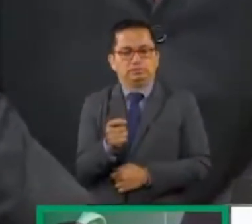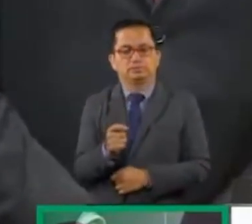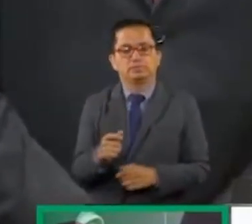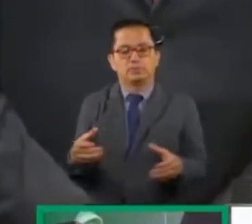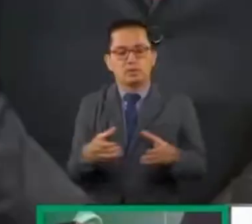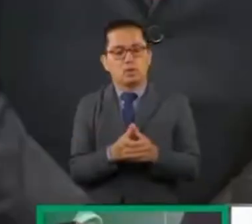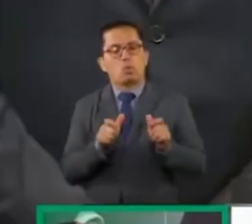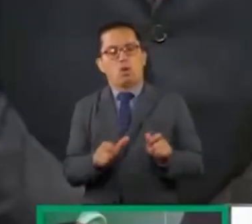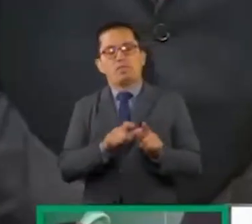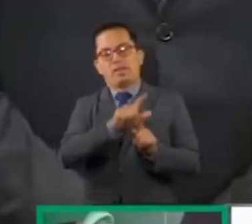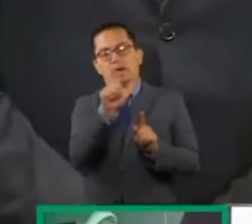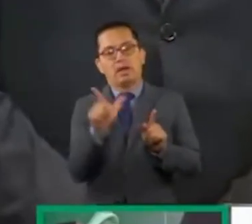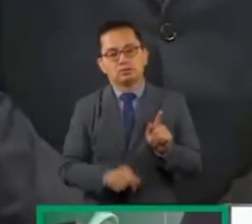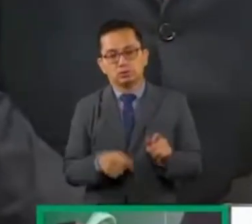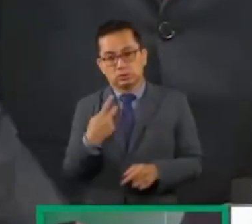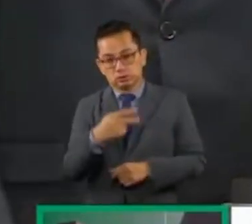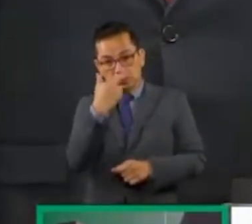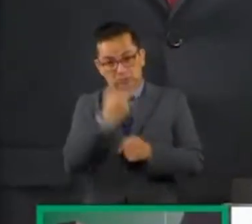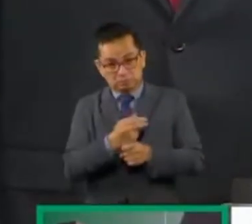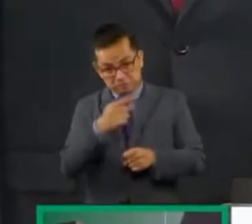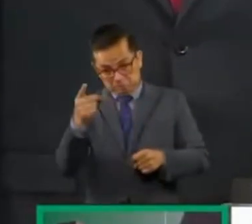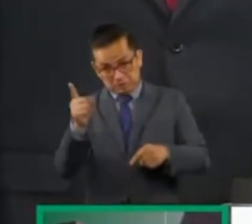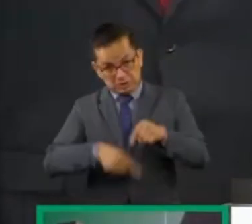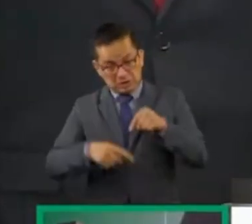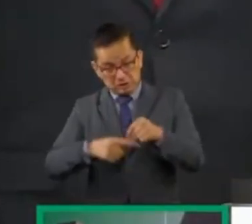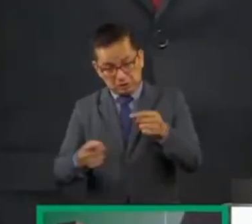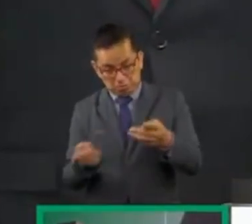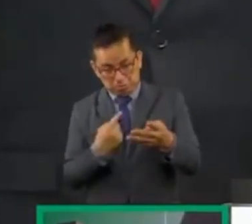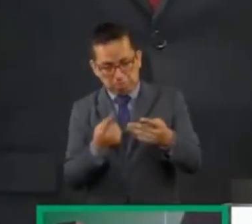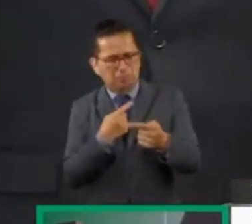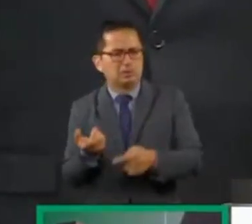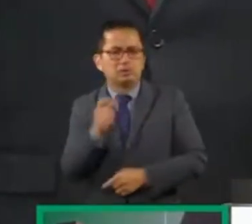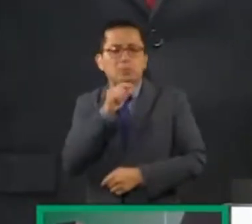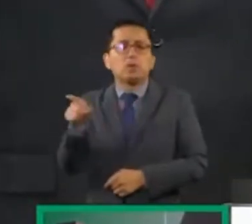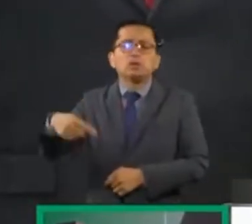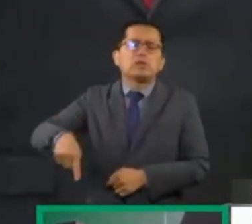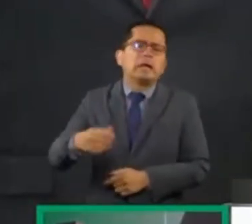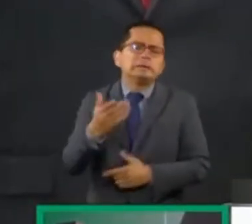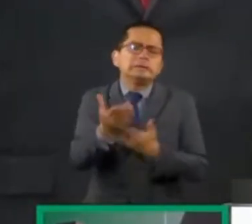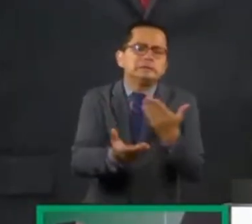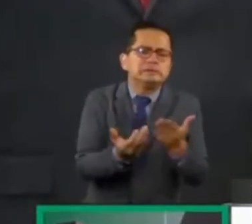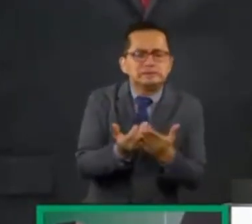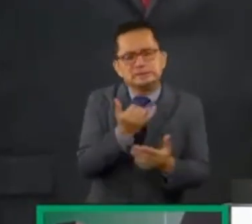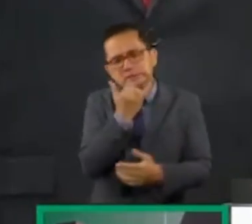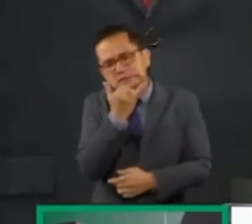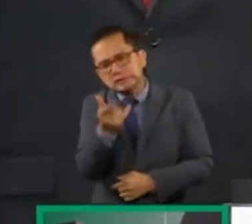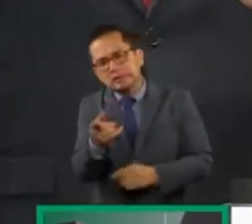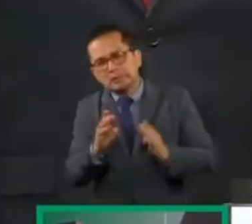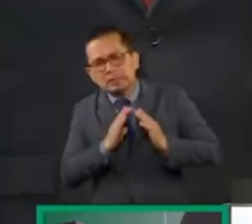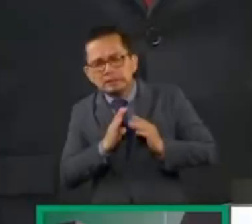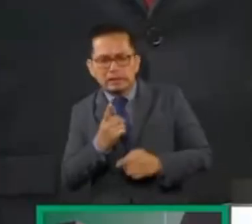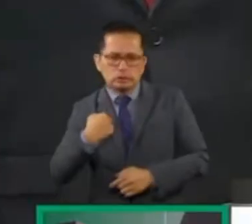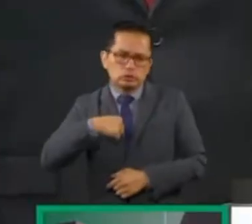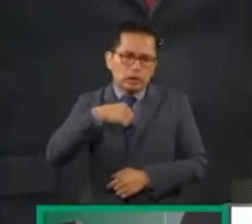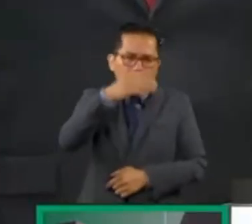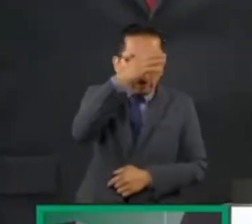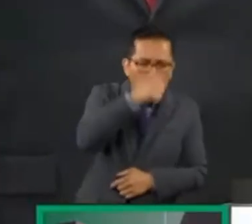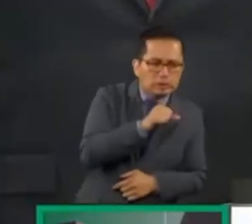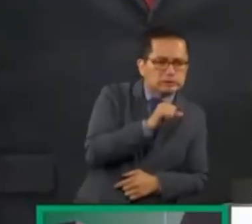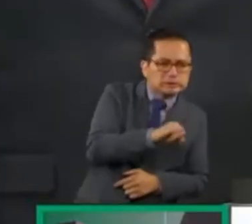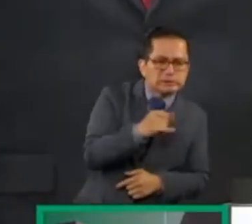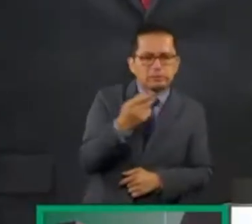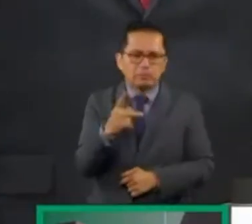Guardia Nacional y a la defensa, sino para venir a decir, discúlpenos señores del ejército, pero sí estamos de acuerdo, pero no estamos de acuerdo y se ven muy